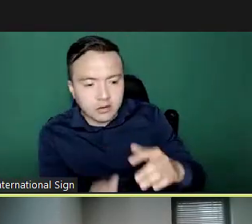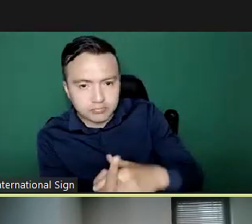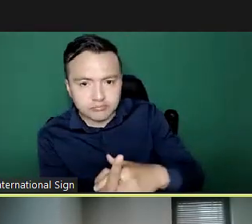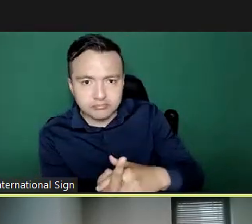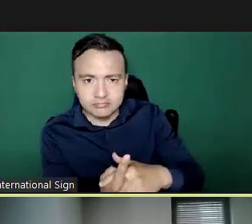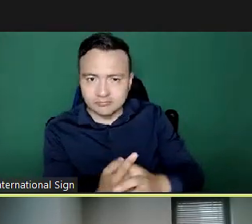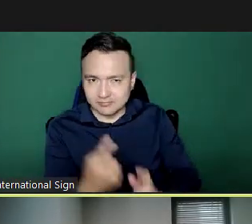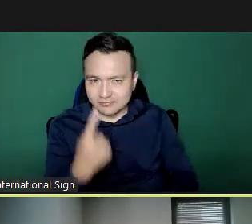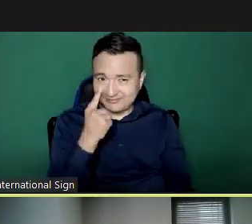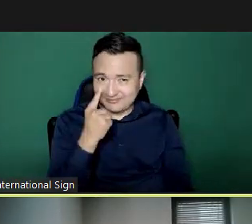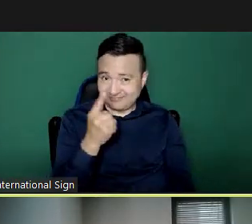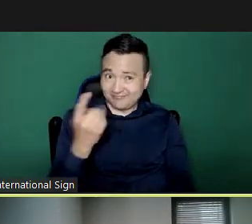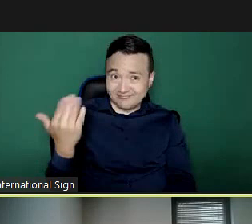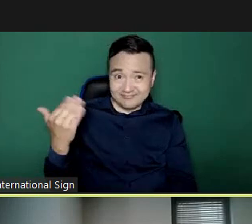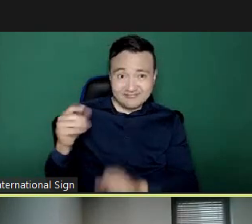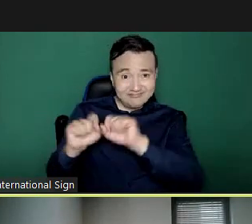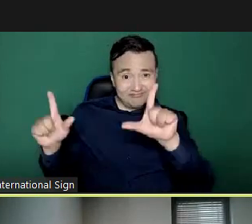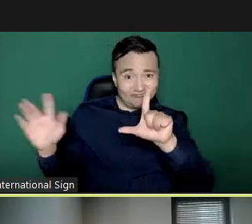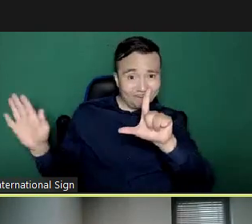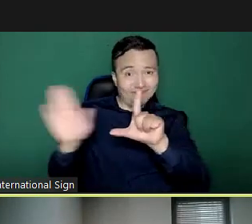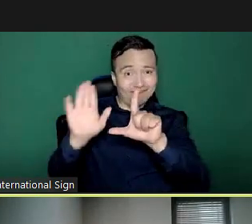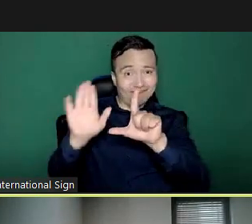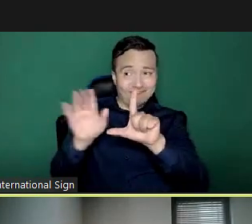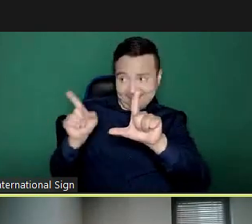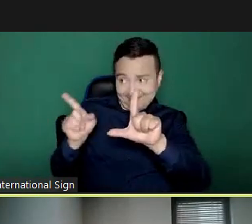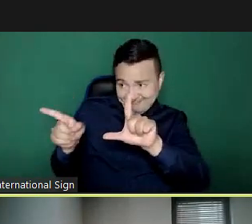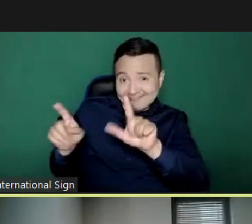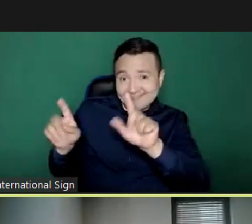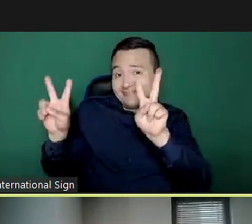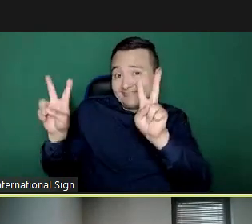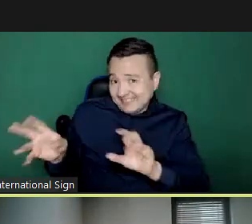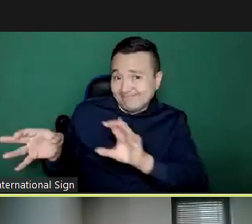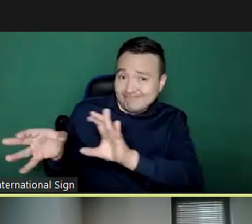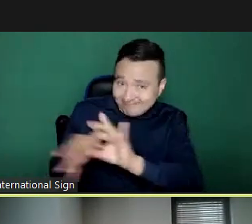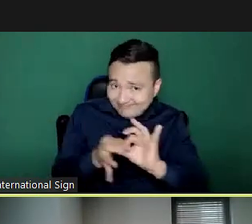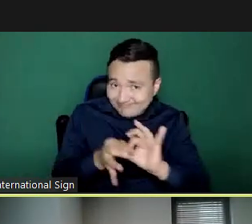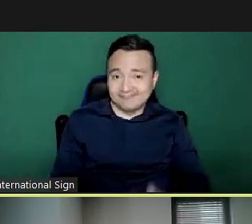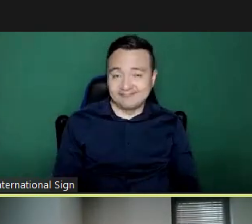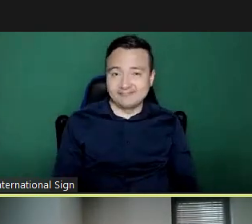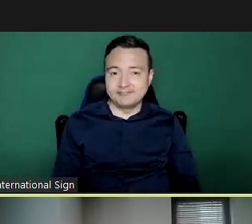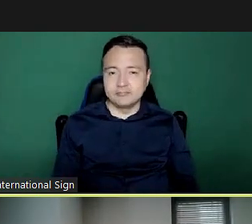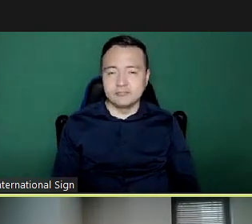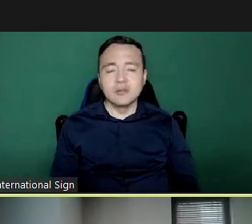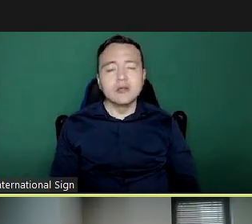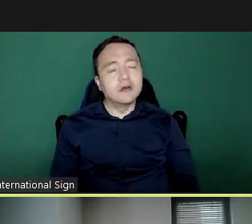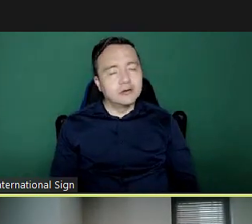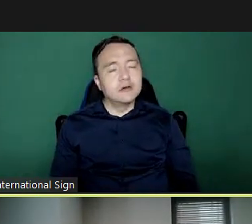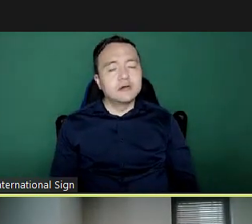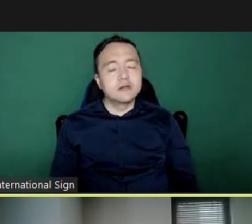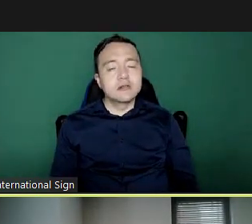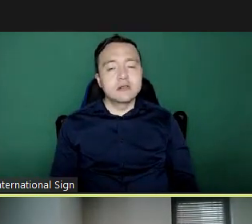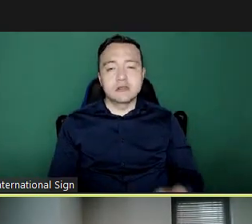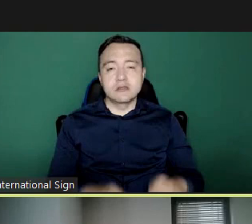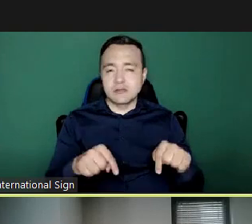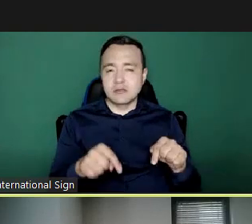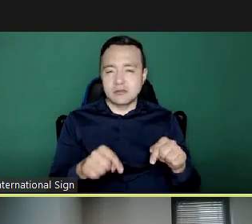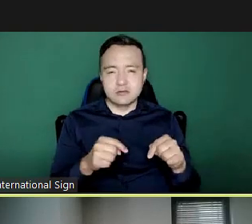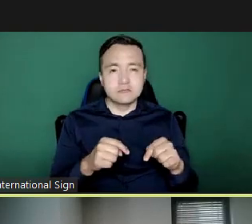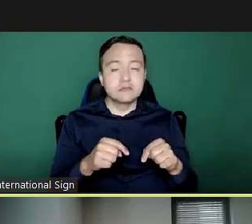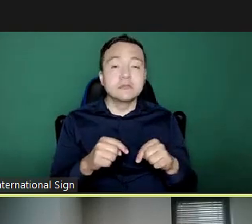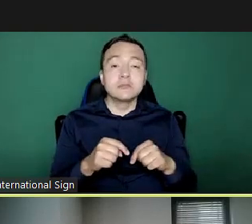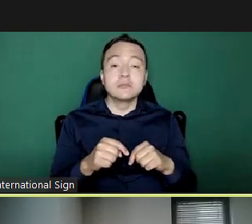presentaciones anteriores. Además, la pandemia ha afectado las